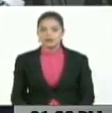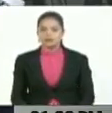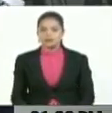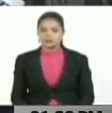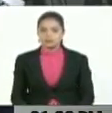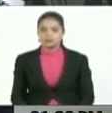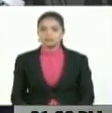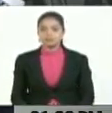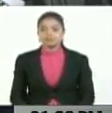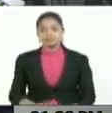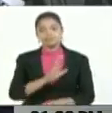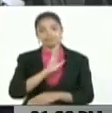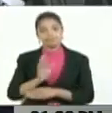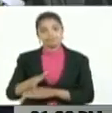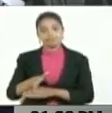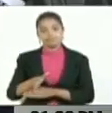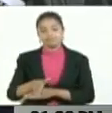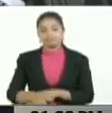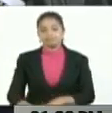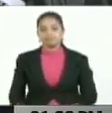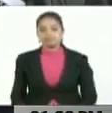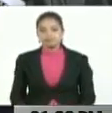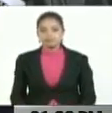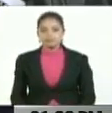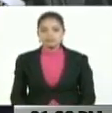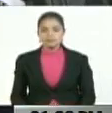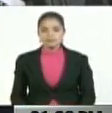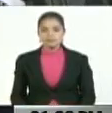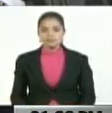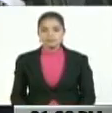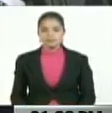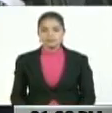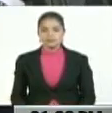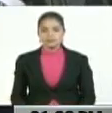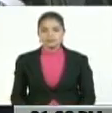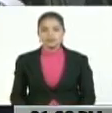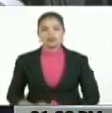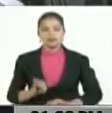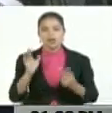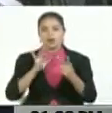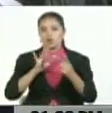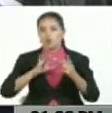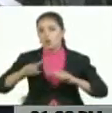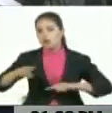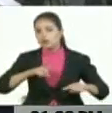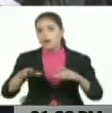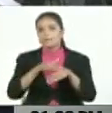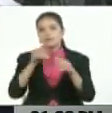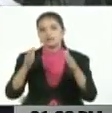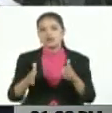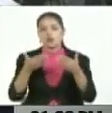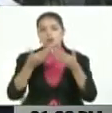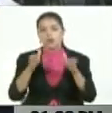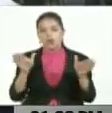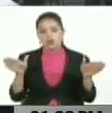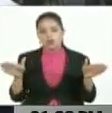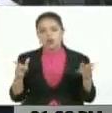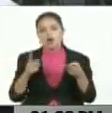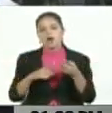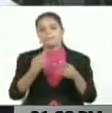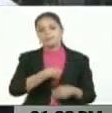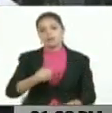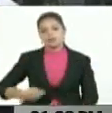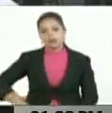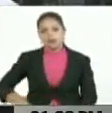para aplicarle el máximo castigo. Estamos coordinando con el Ministerio Público, el presidente